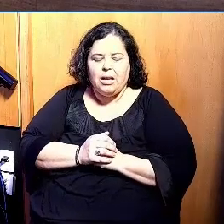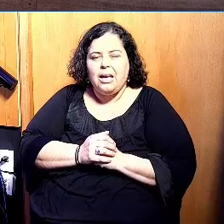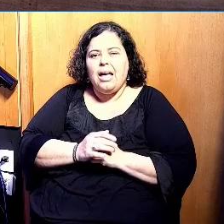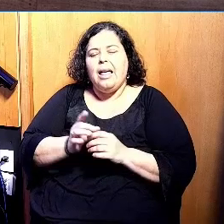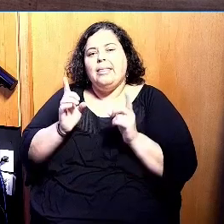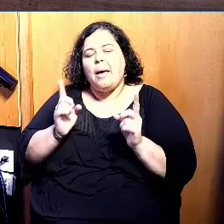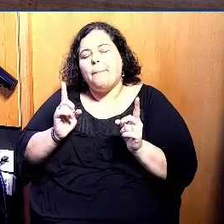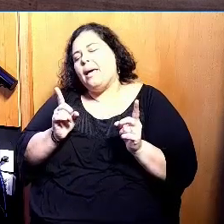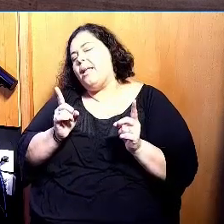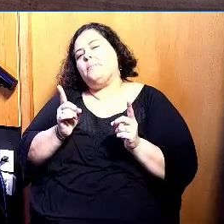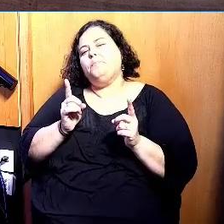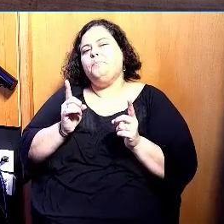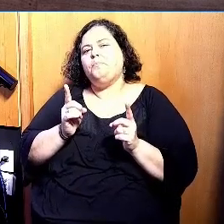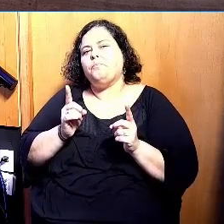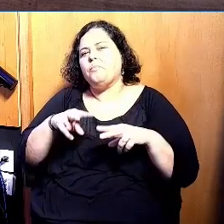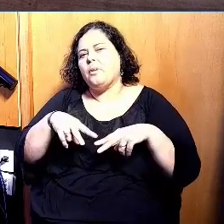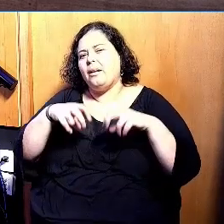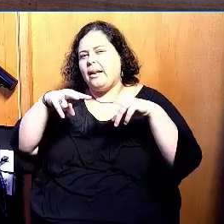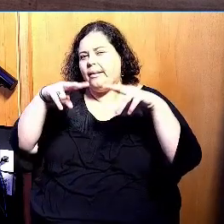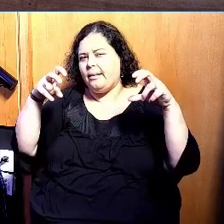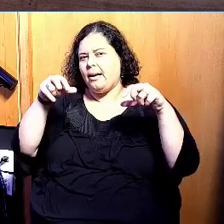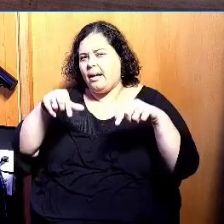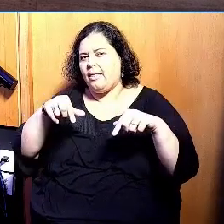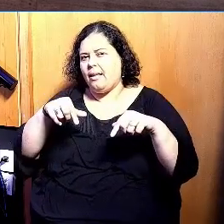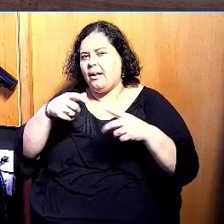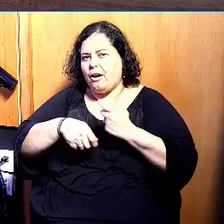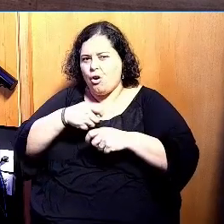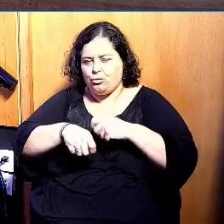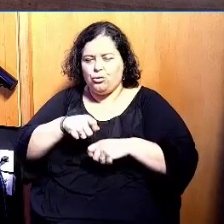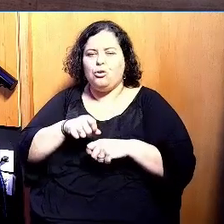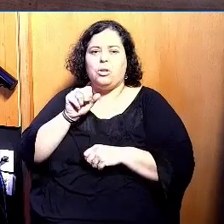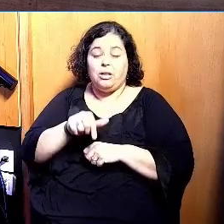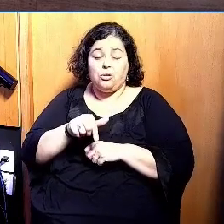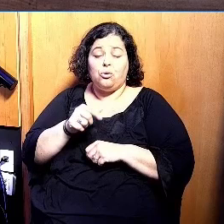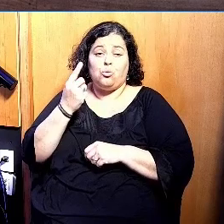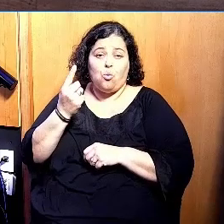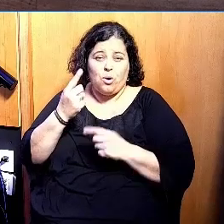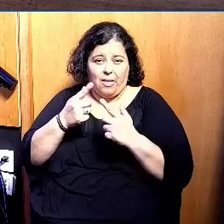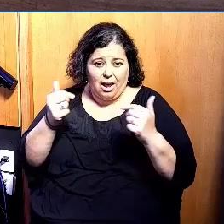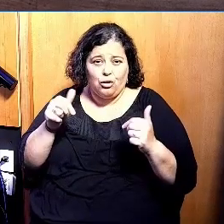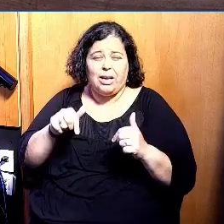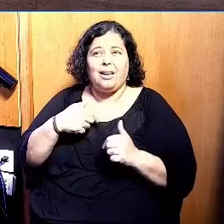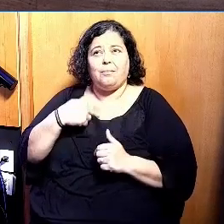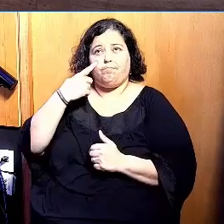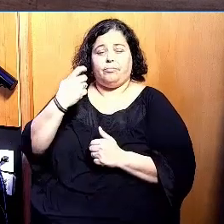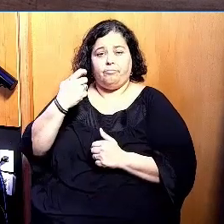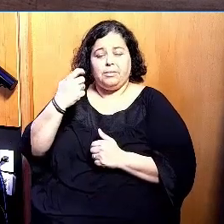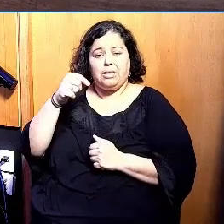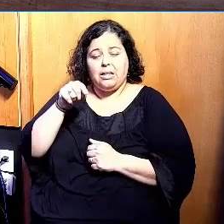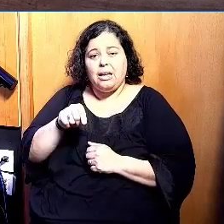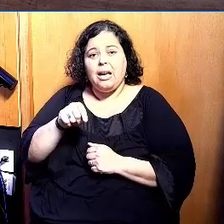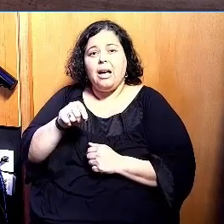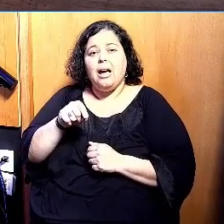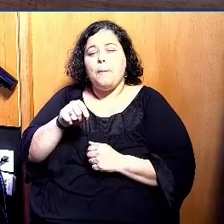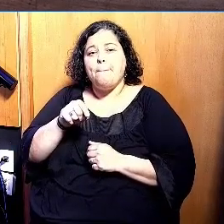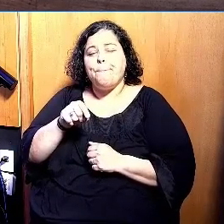Integrar, bueno, analíticas a las herramientas de negocio, y por eso fue una de las cosas que comentaba, que era que identificábamos